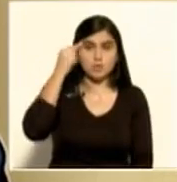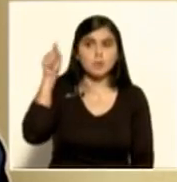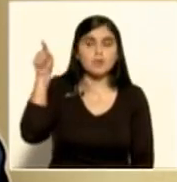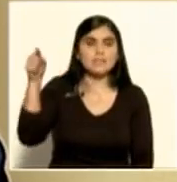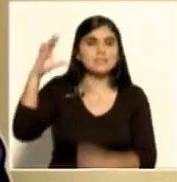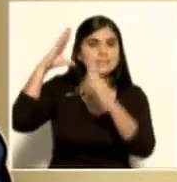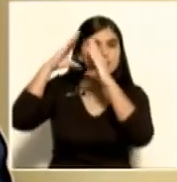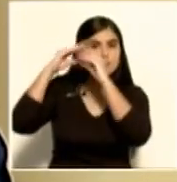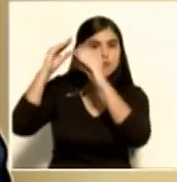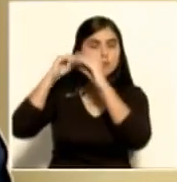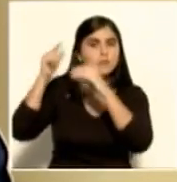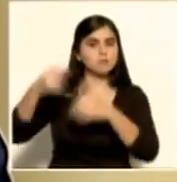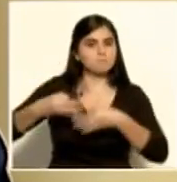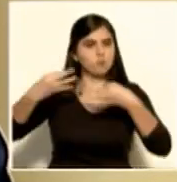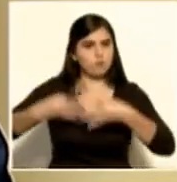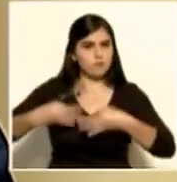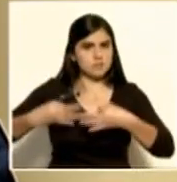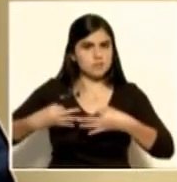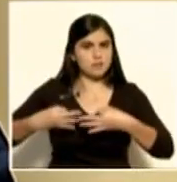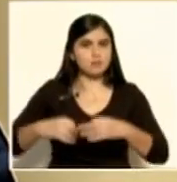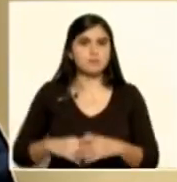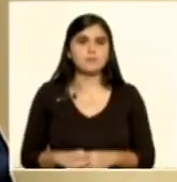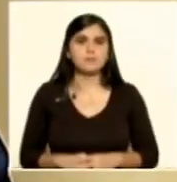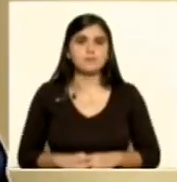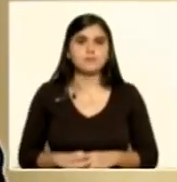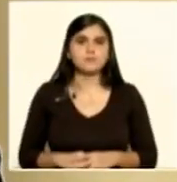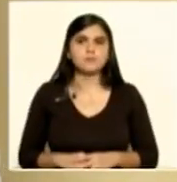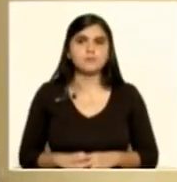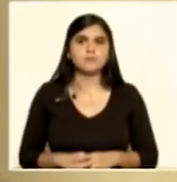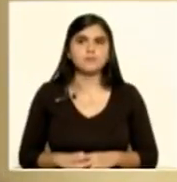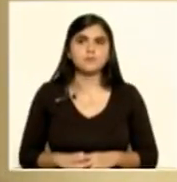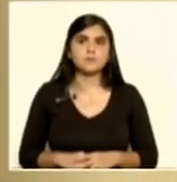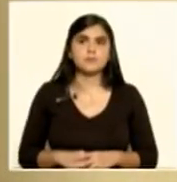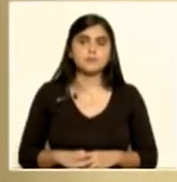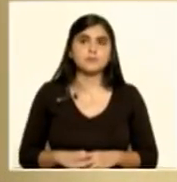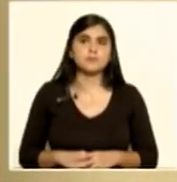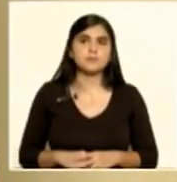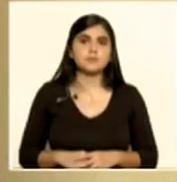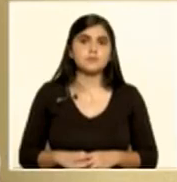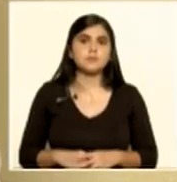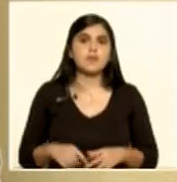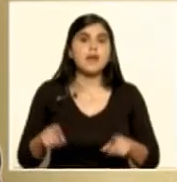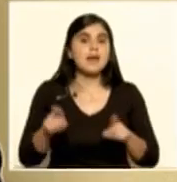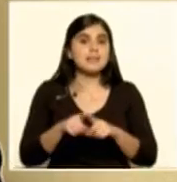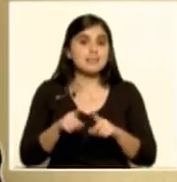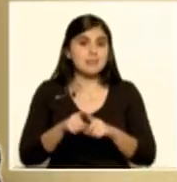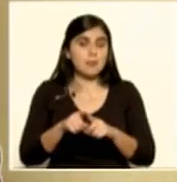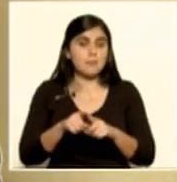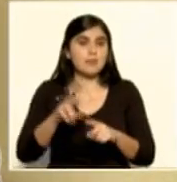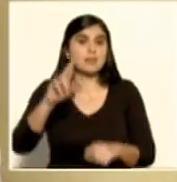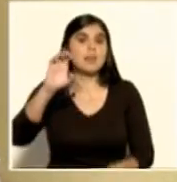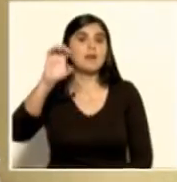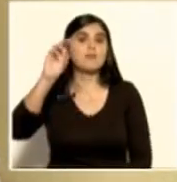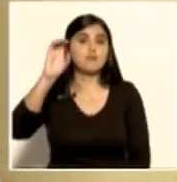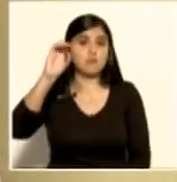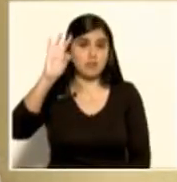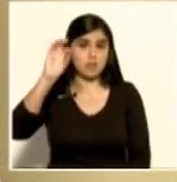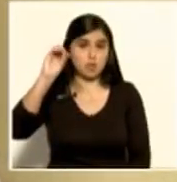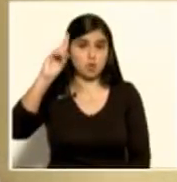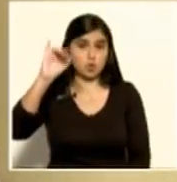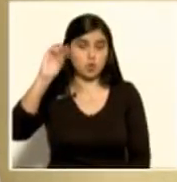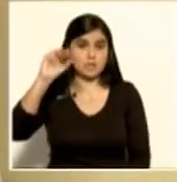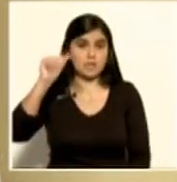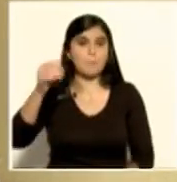información oficial. Asimismo, se instruye por medio también de la Rectoría del Ministerio de Planificación para que las